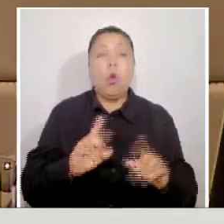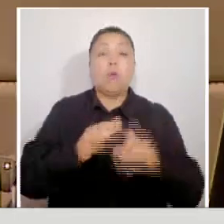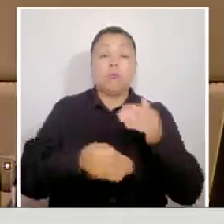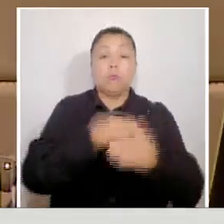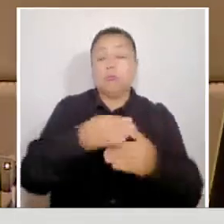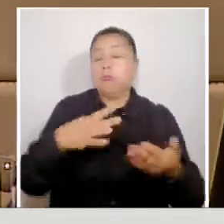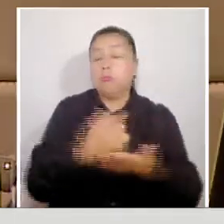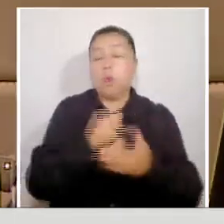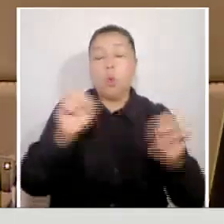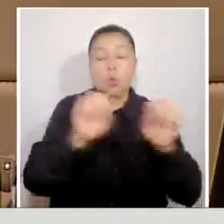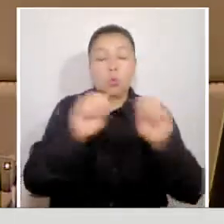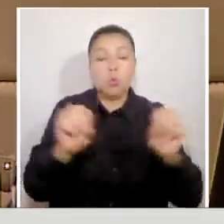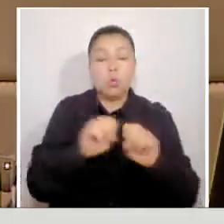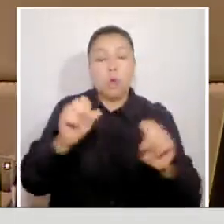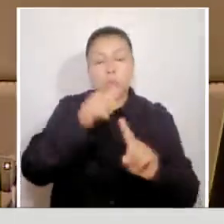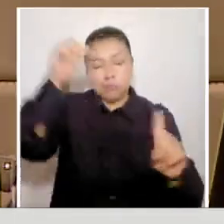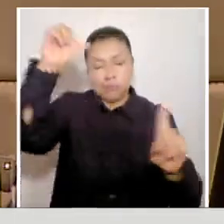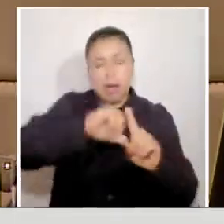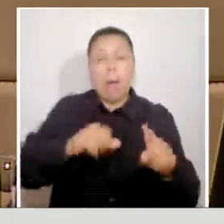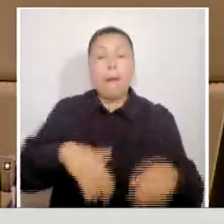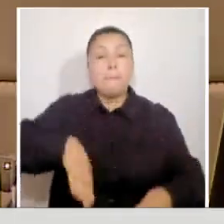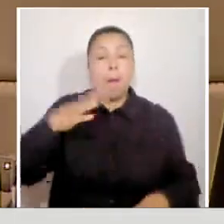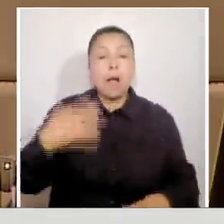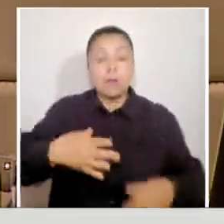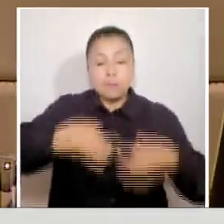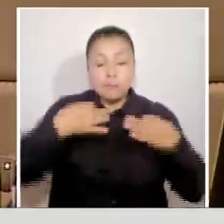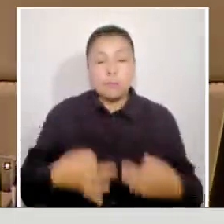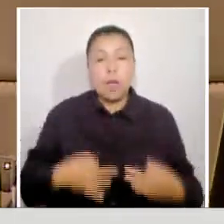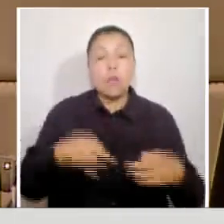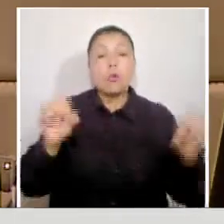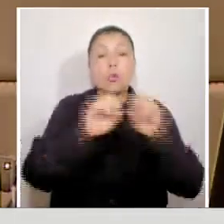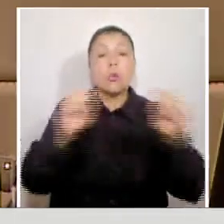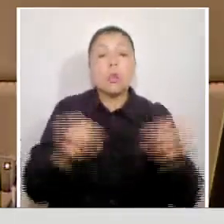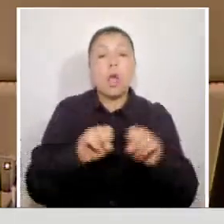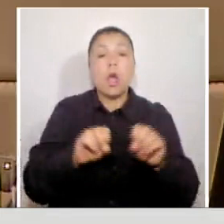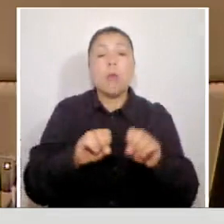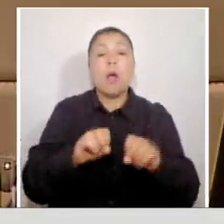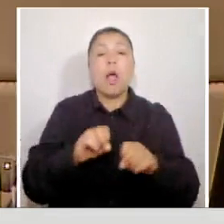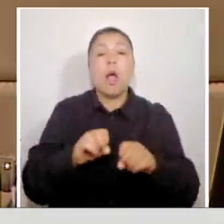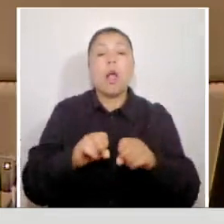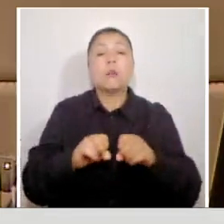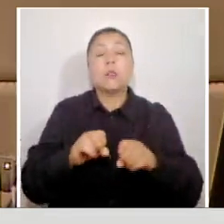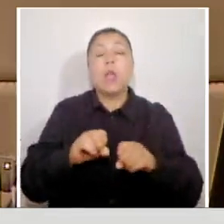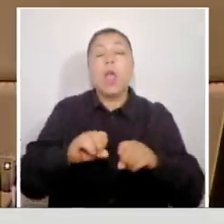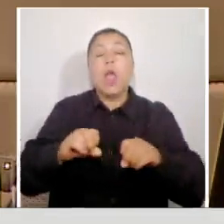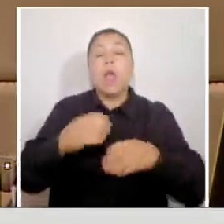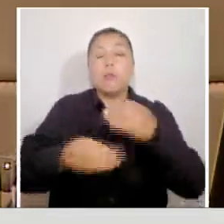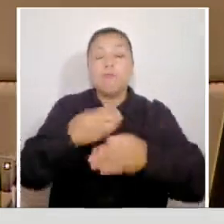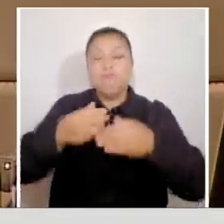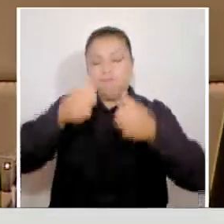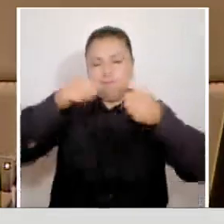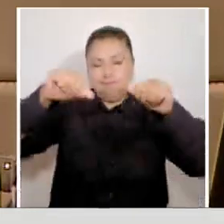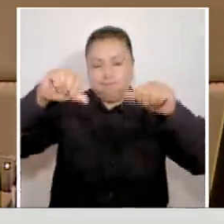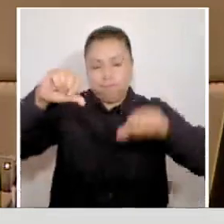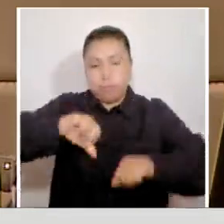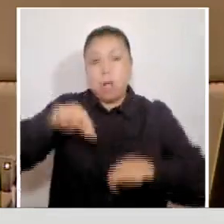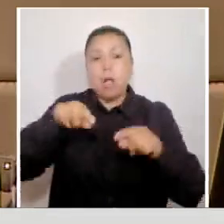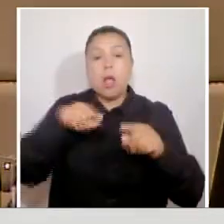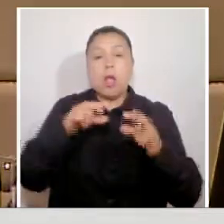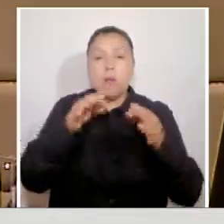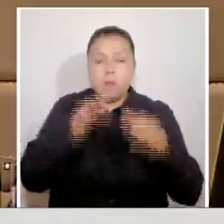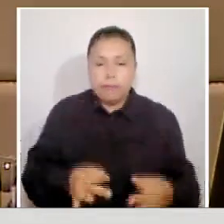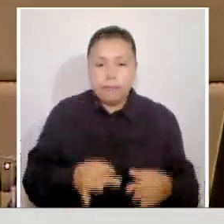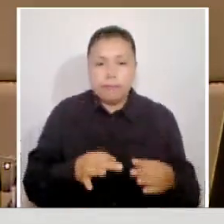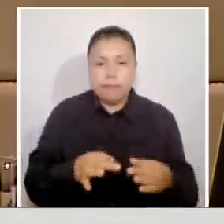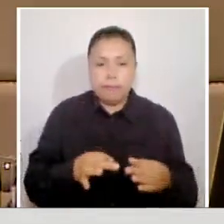sistema penal más efectivo si un sistema penitenciario capaz de gestionar adecuadamente la